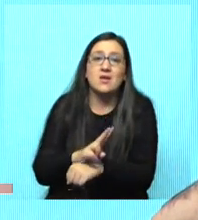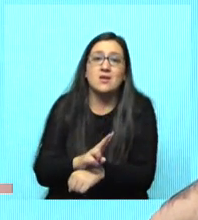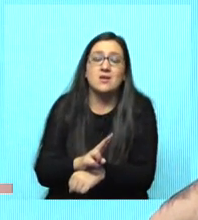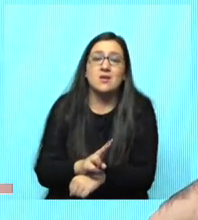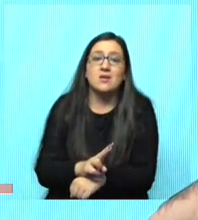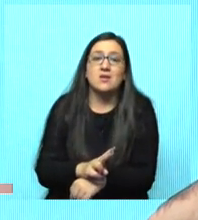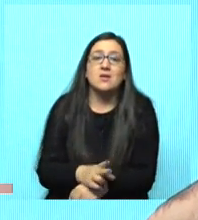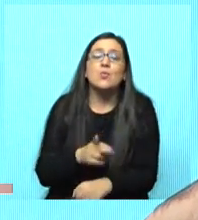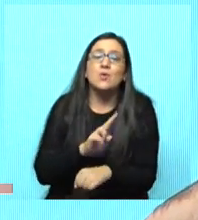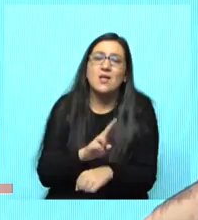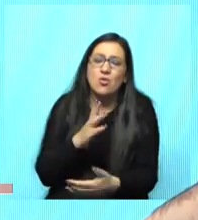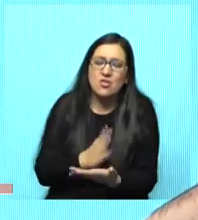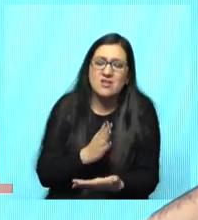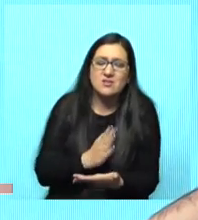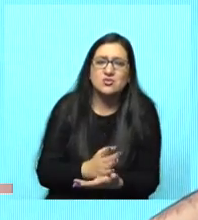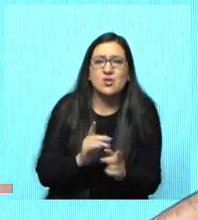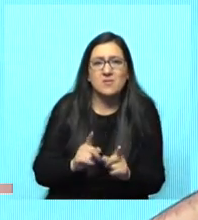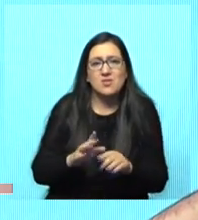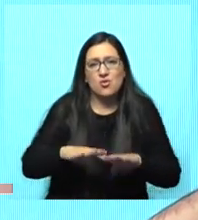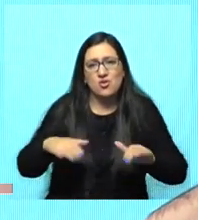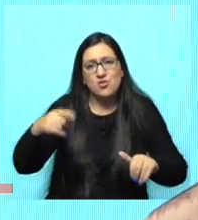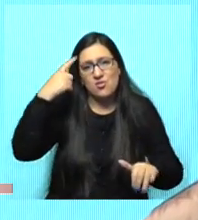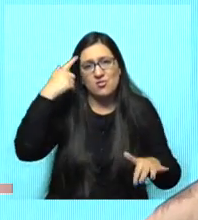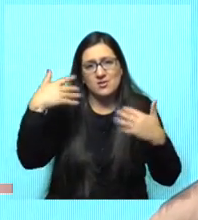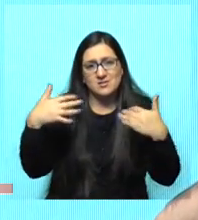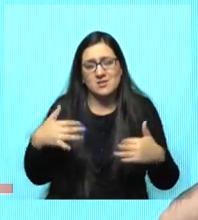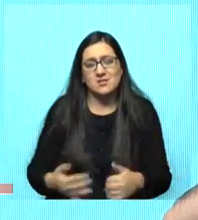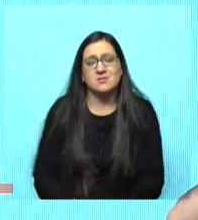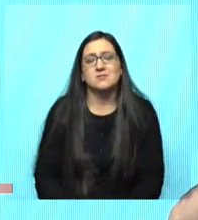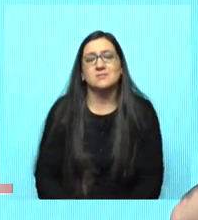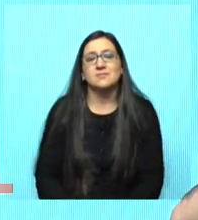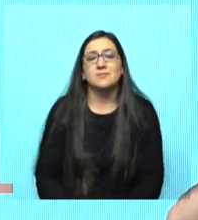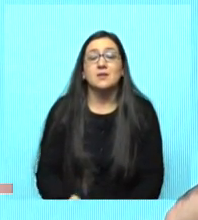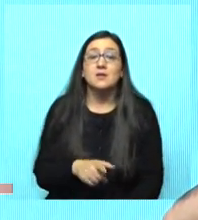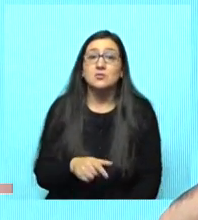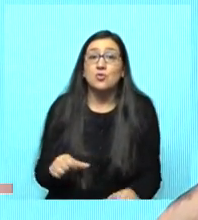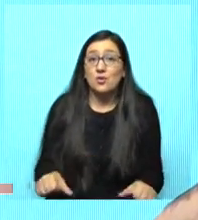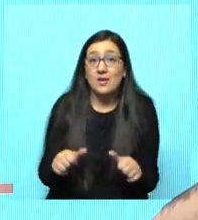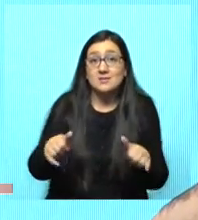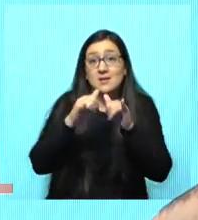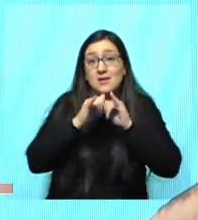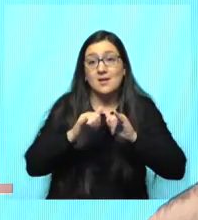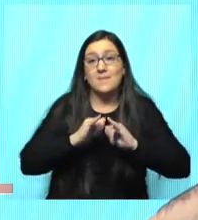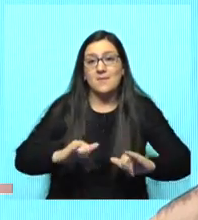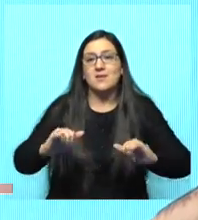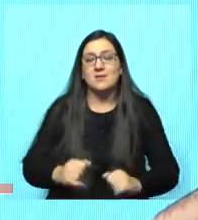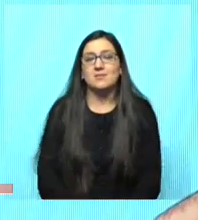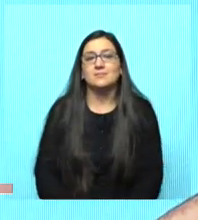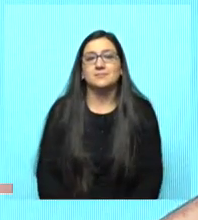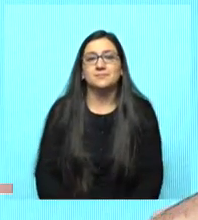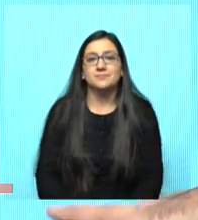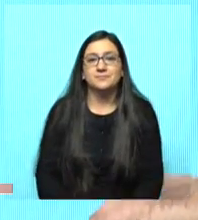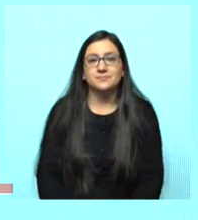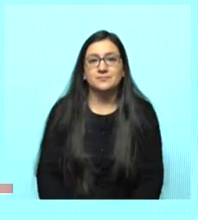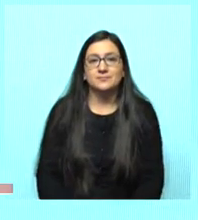de cuidar sus derechos, y creo que en ese camino es en el que ha venido recorriendo la campaña y que bueno, sin lugar a dudas es el encuentro, ¿no? El encuentro con el